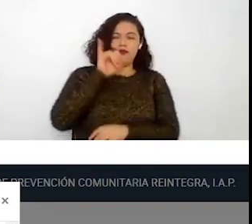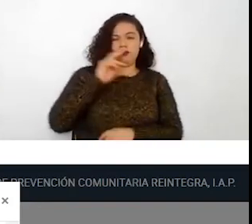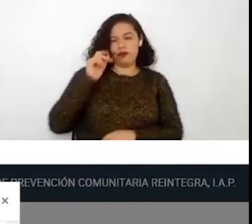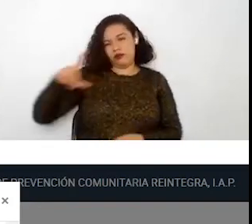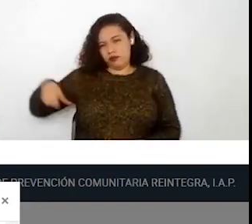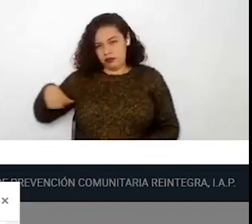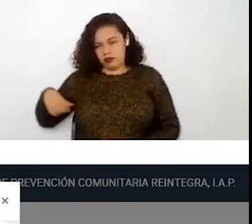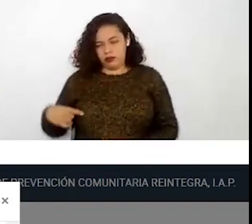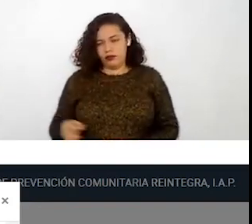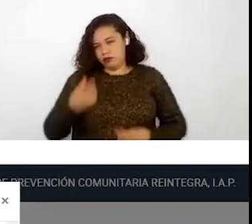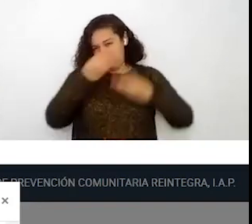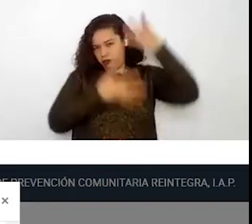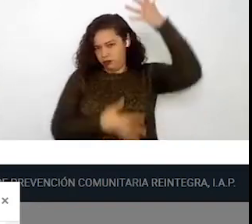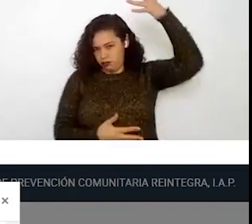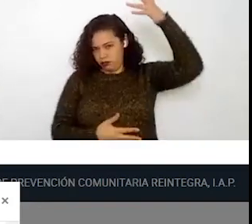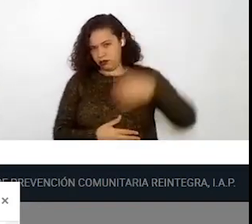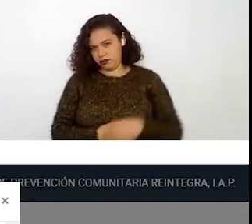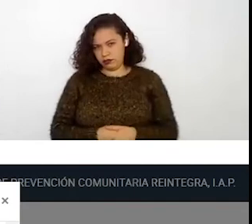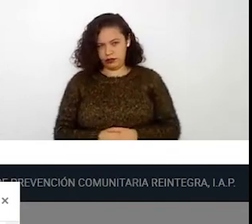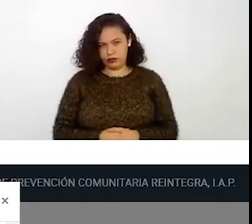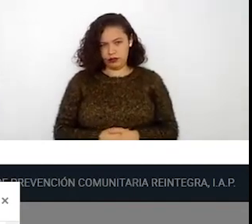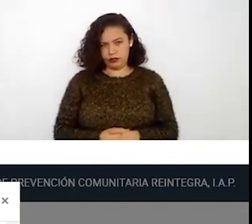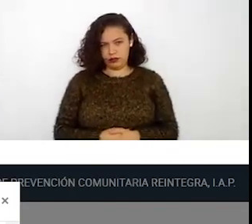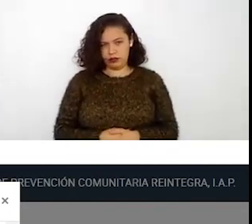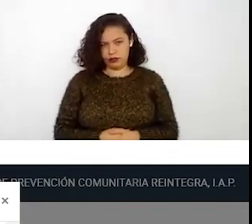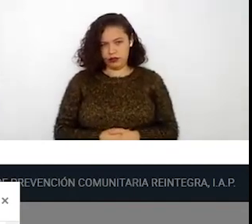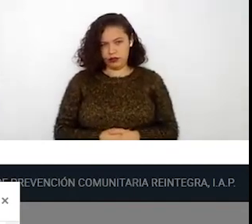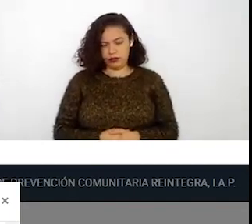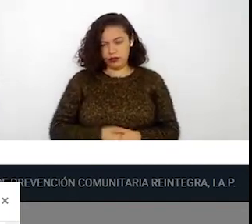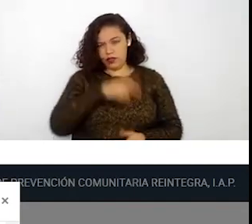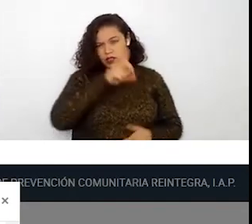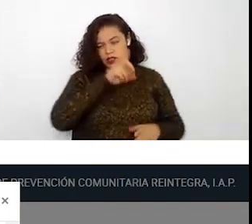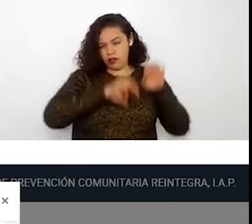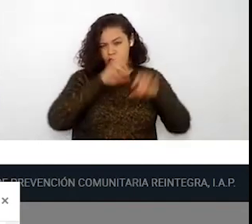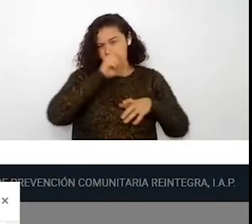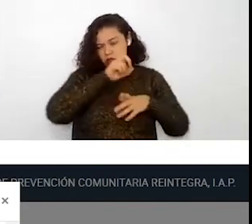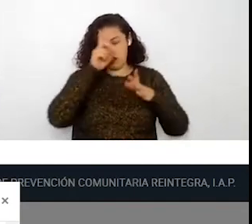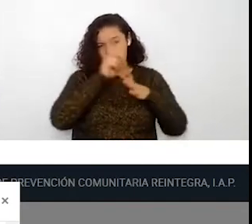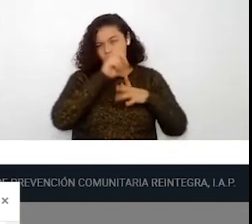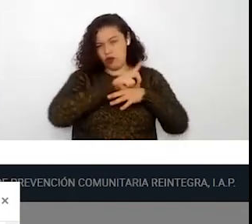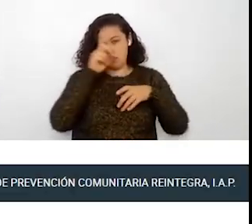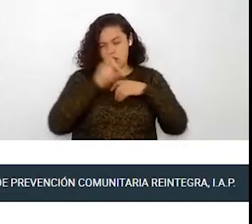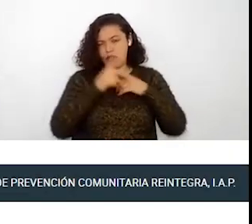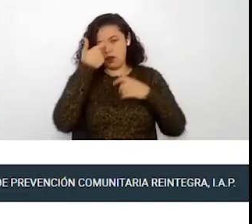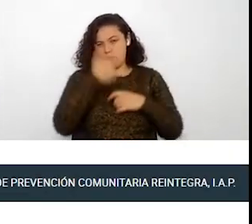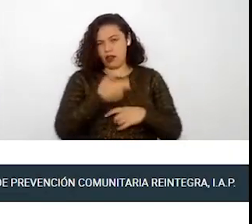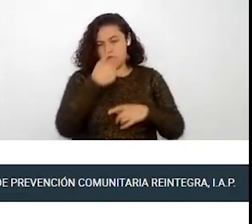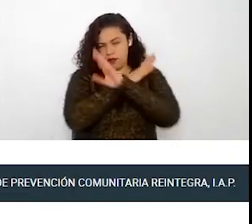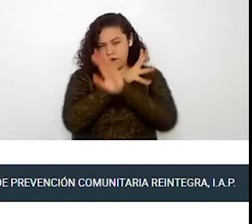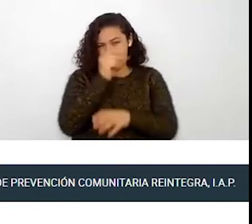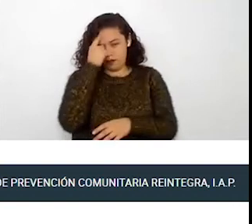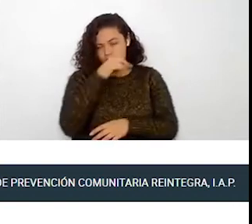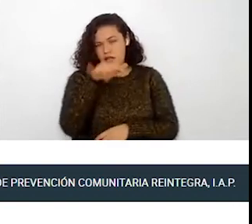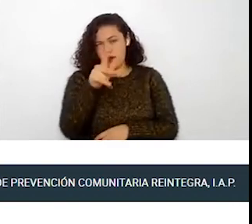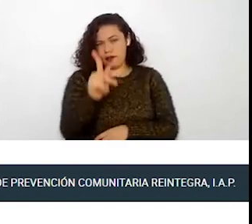en fin no entonces me voy aquí a donativos en efectivo no restringidos eyapes te van a dar